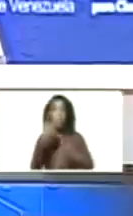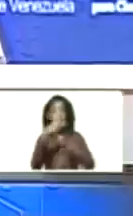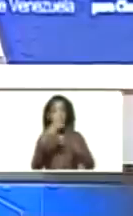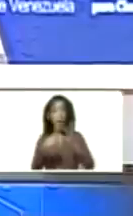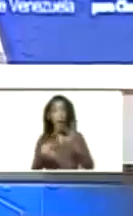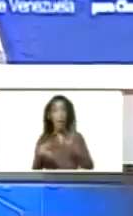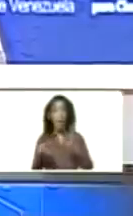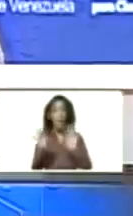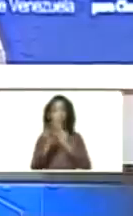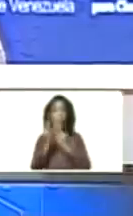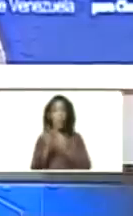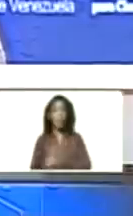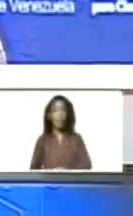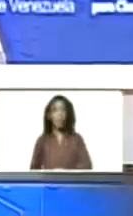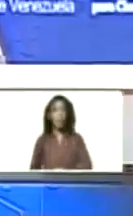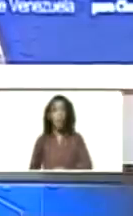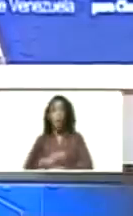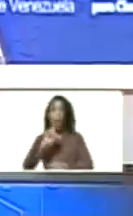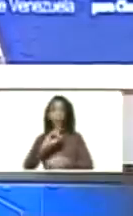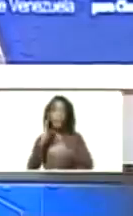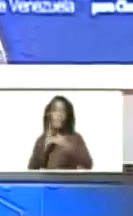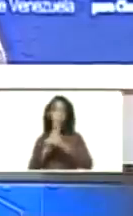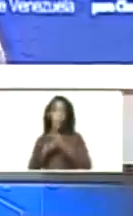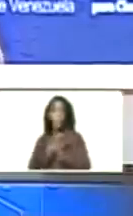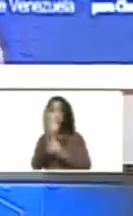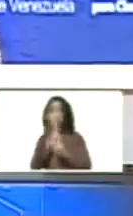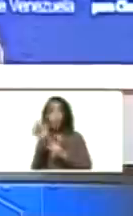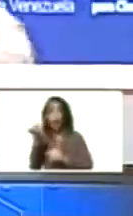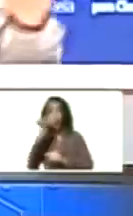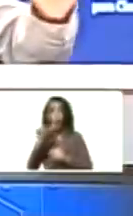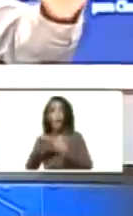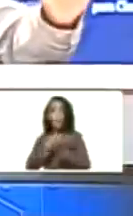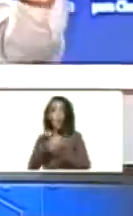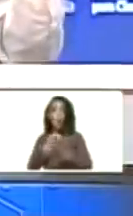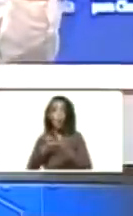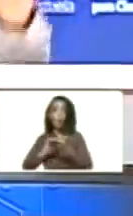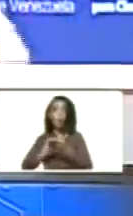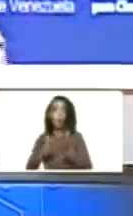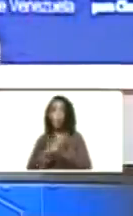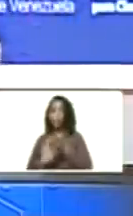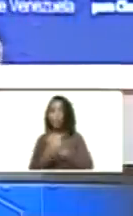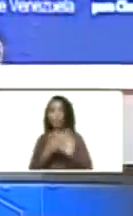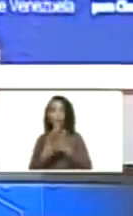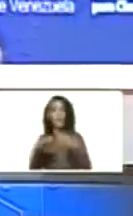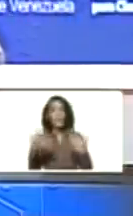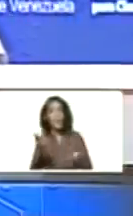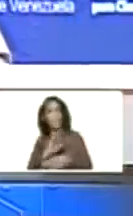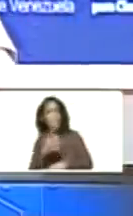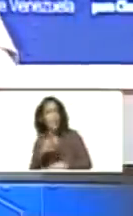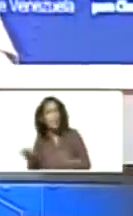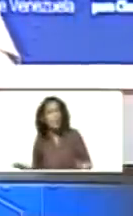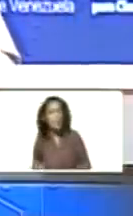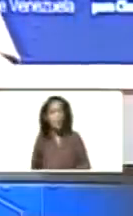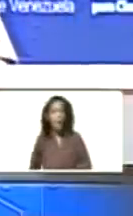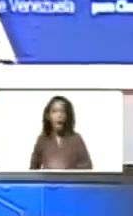de familias, no se botó más el agua. Problema resuelto. ¿Qué les parece? Ahora,